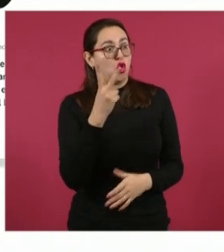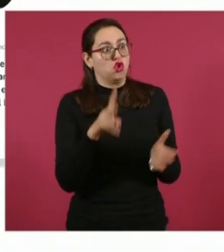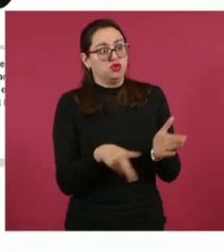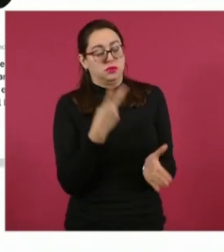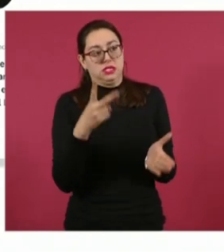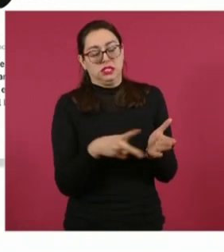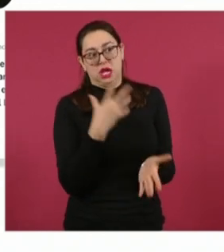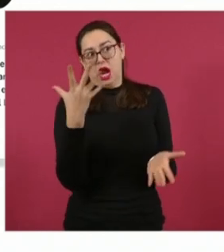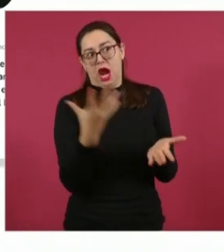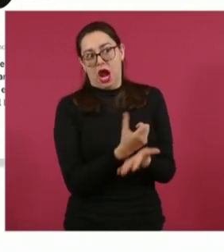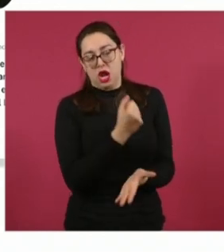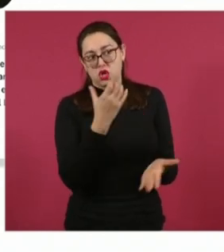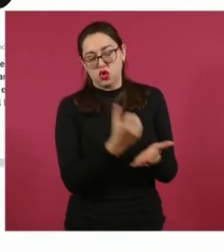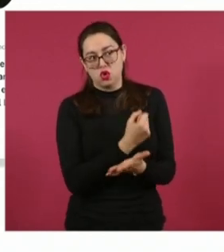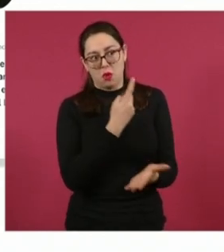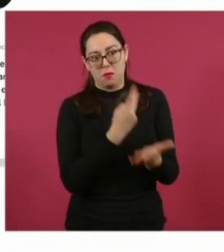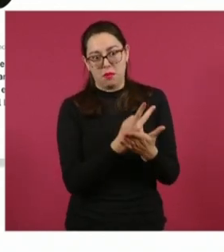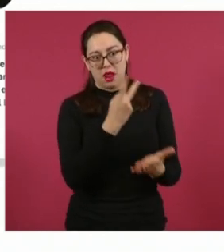sí, sí, sí, sí.